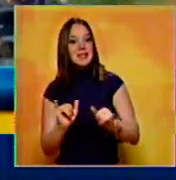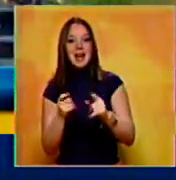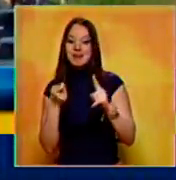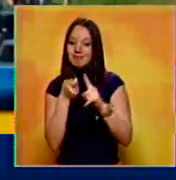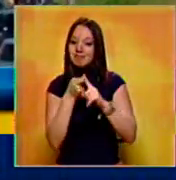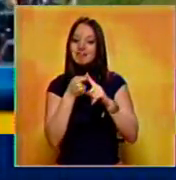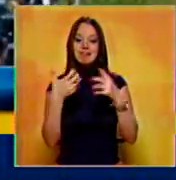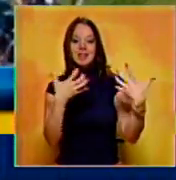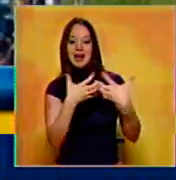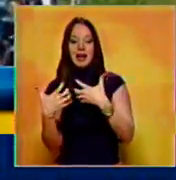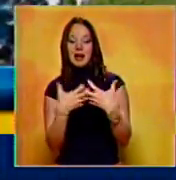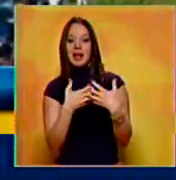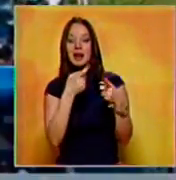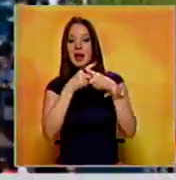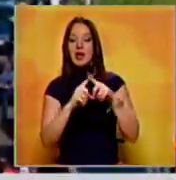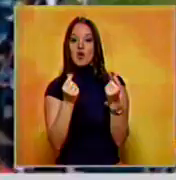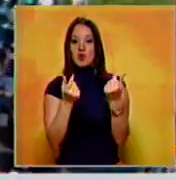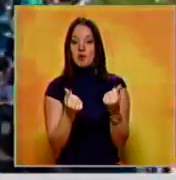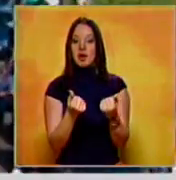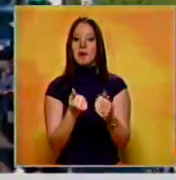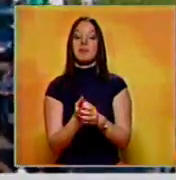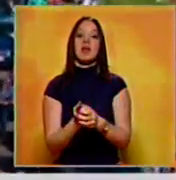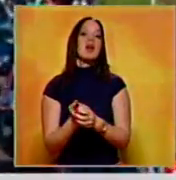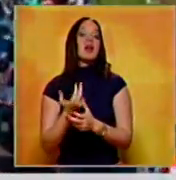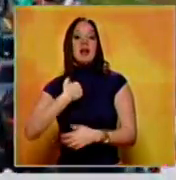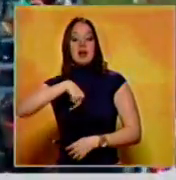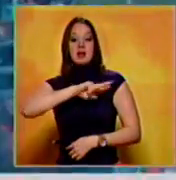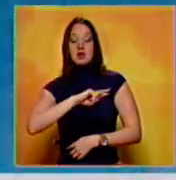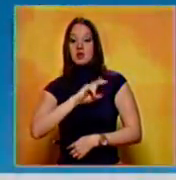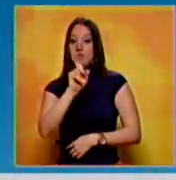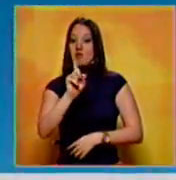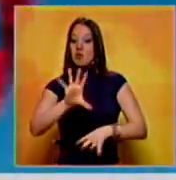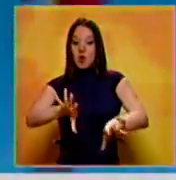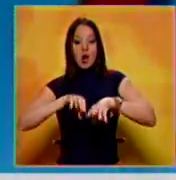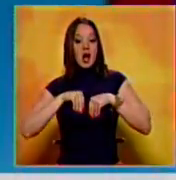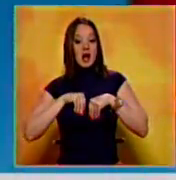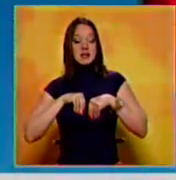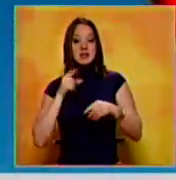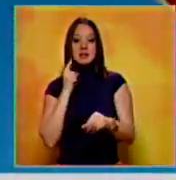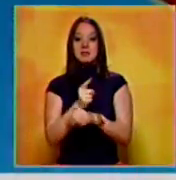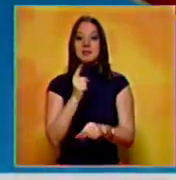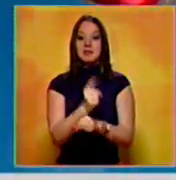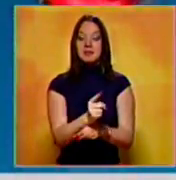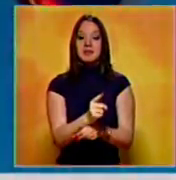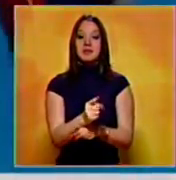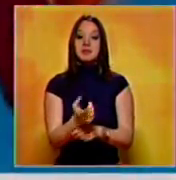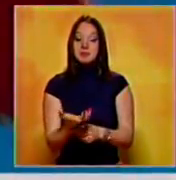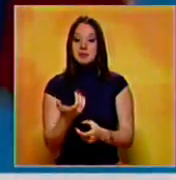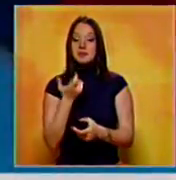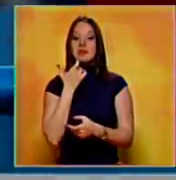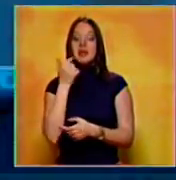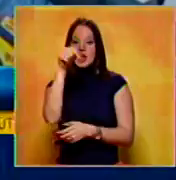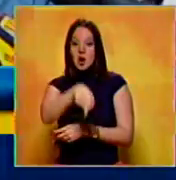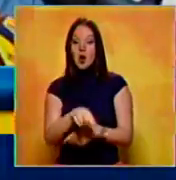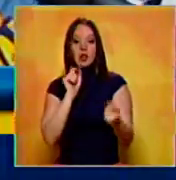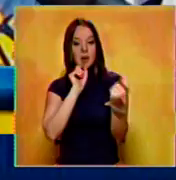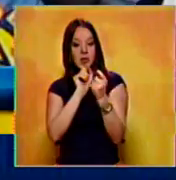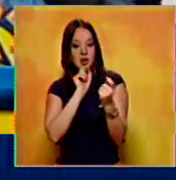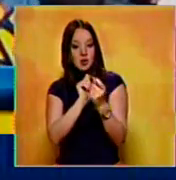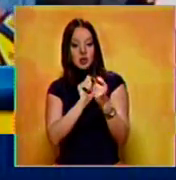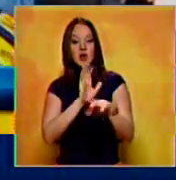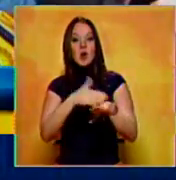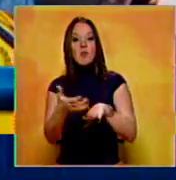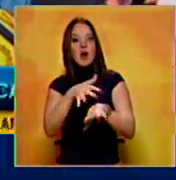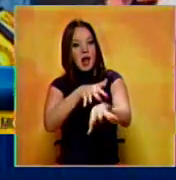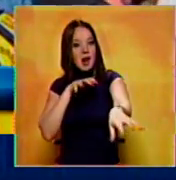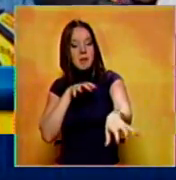es protegida por los organismos de seguridad de Guayana. Que no vamos a aceptar imposiciones de ninguna de las cláusulas del contrato colectivo que hoy estamos discutiendo, porque la mayoría